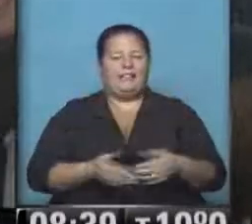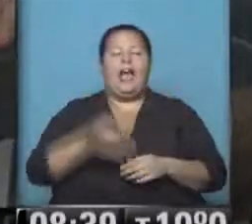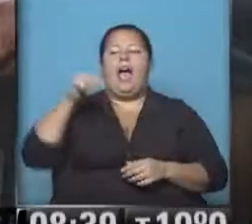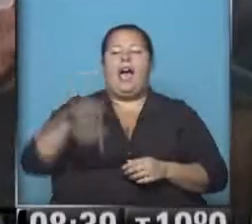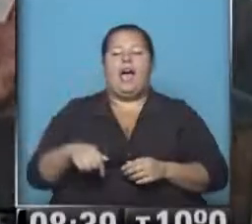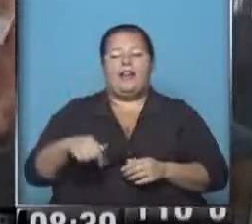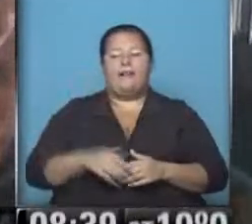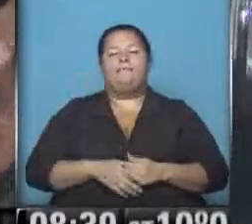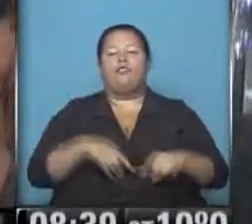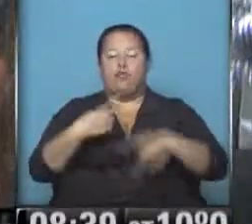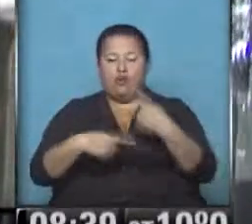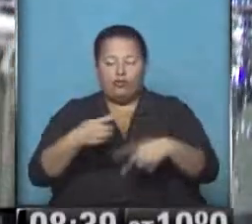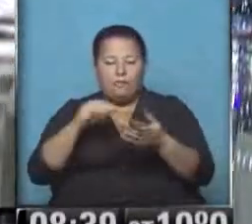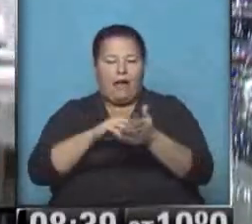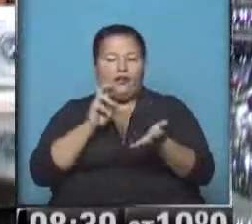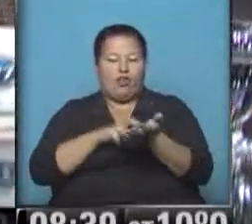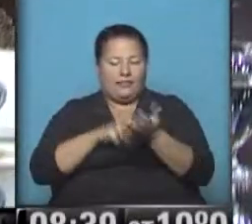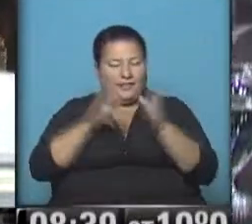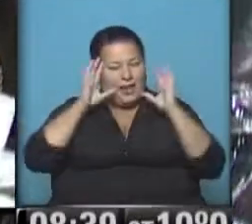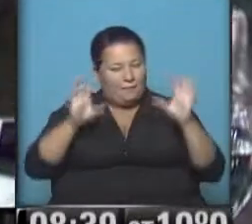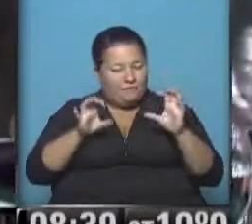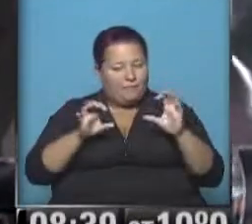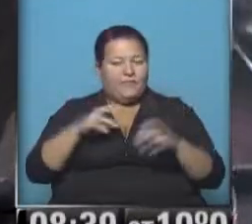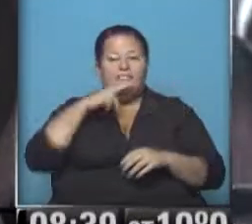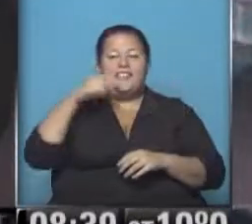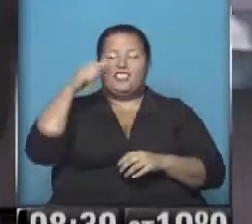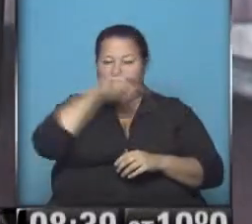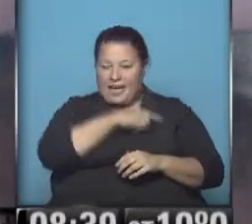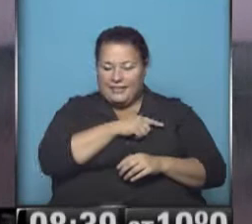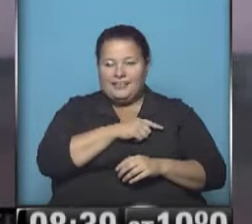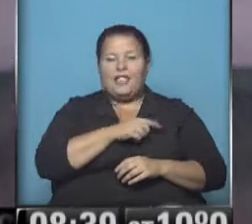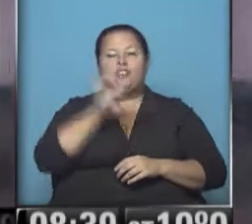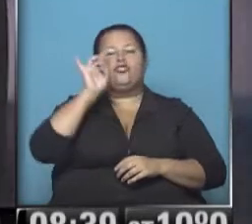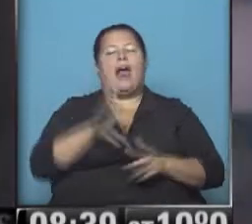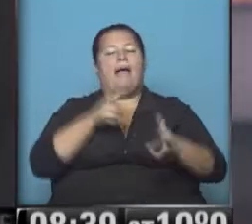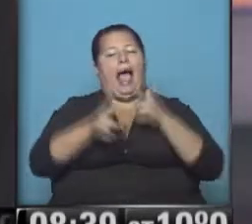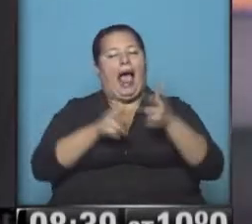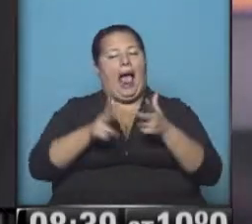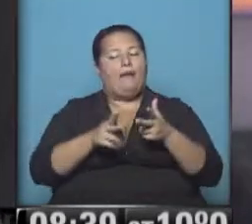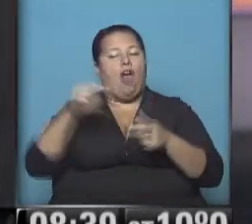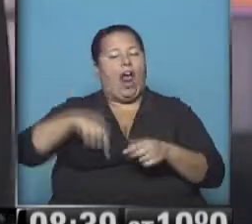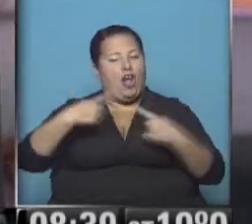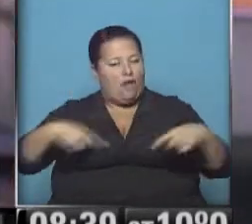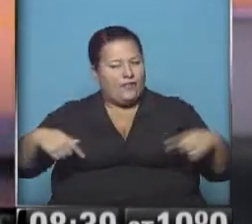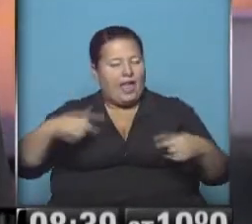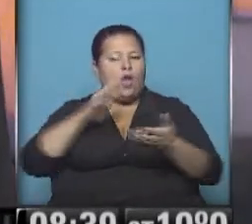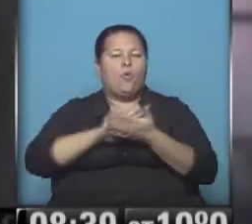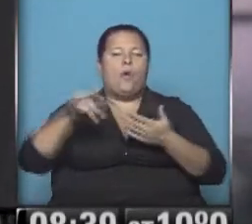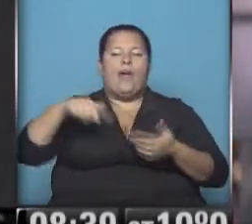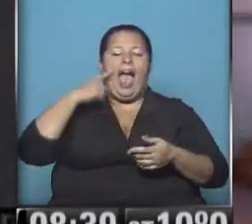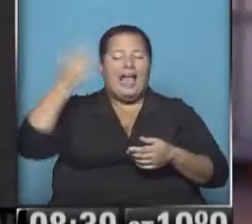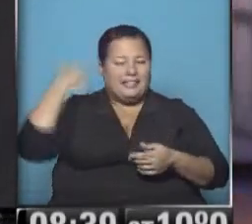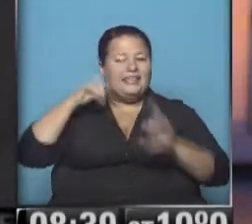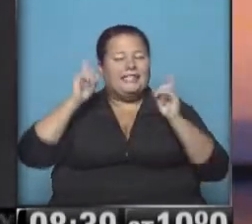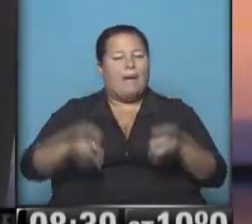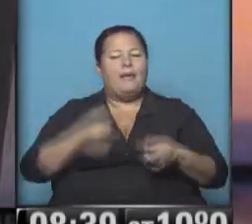Y ahora, bueno, seguimos con otras noticias y recordemos que en Visión 7 no solamente hablamos de la actualidad, los últimos eventos del día de ayer, también